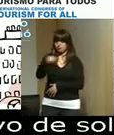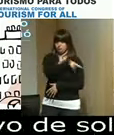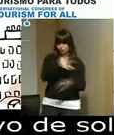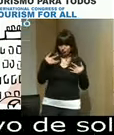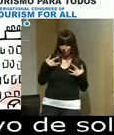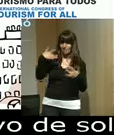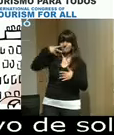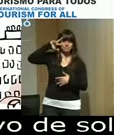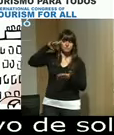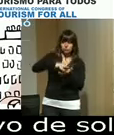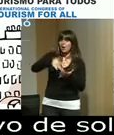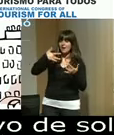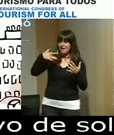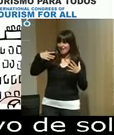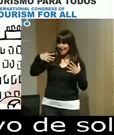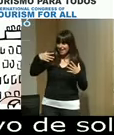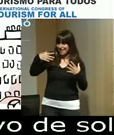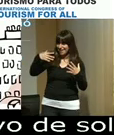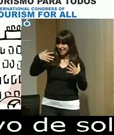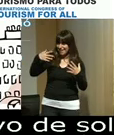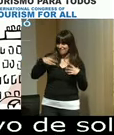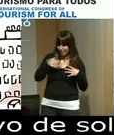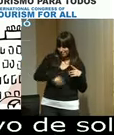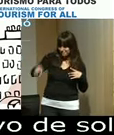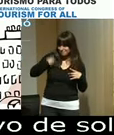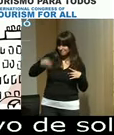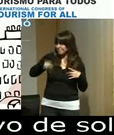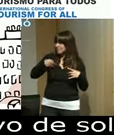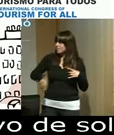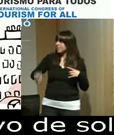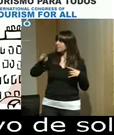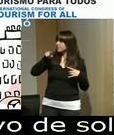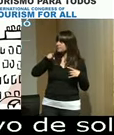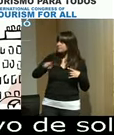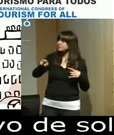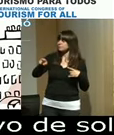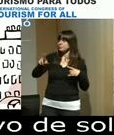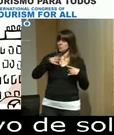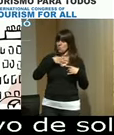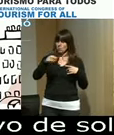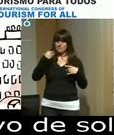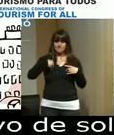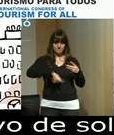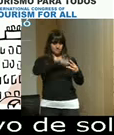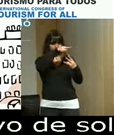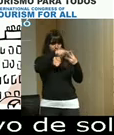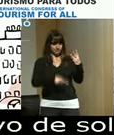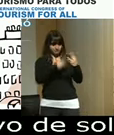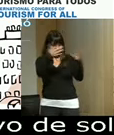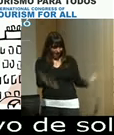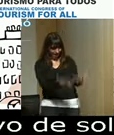En cambio, la pregunta podría ser ahora, ¿podríamos despertar el interés de los mayores de hoy por el turismo cultural y de medio